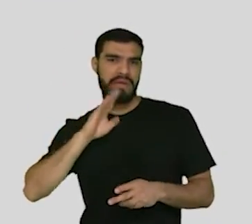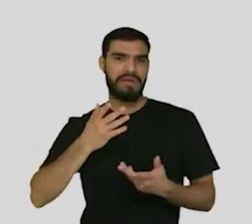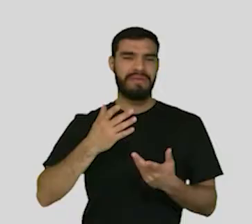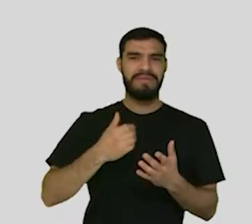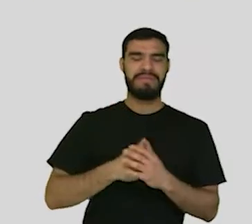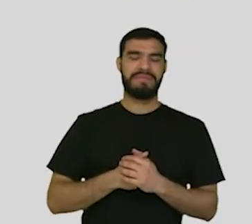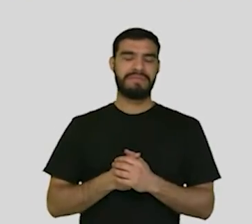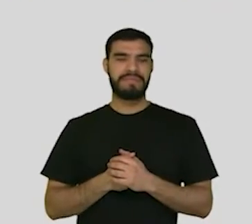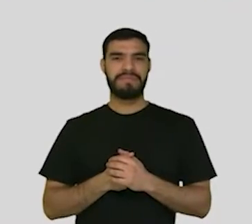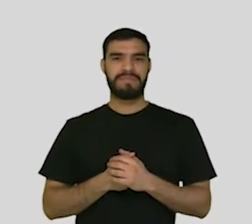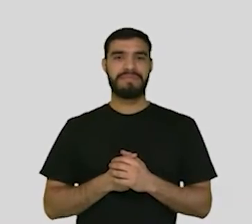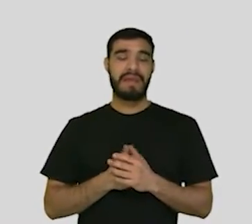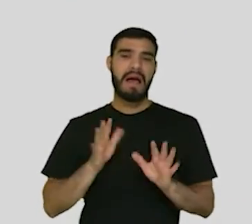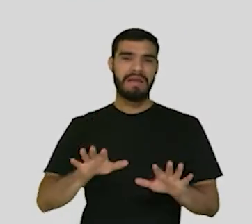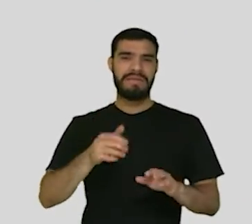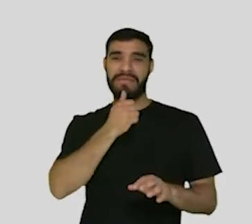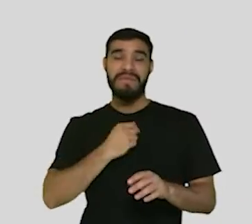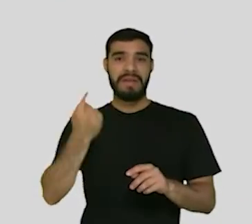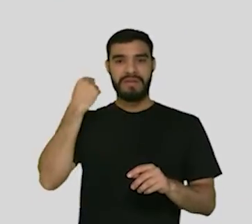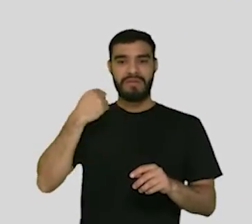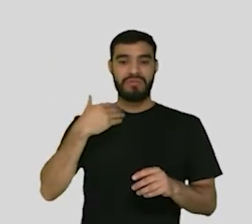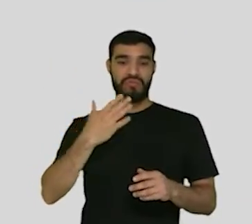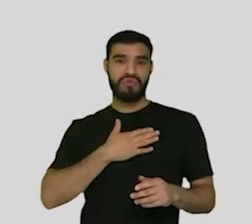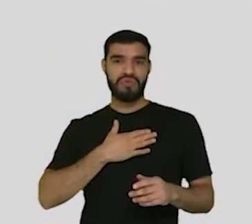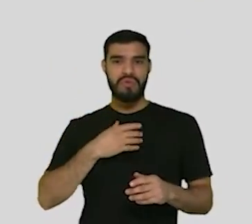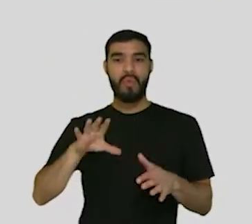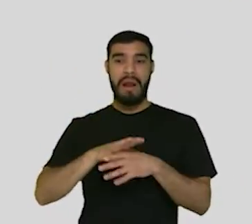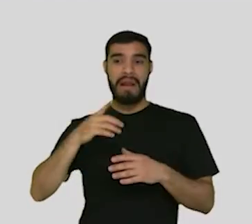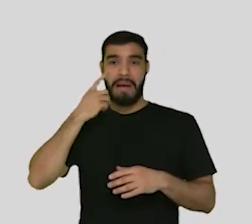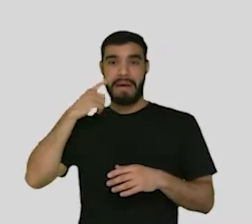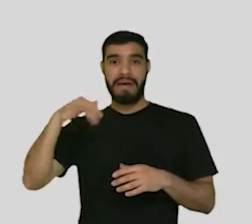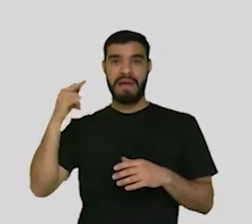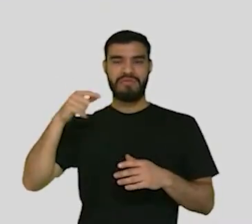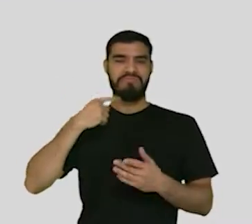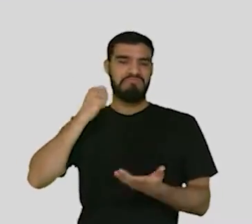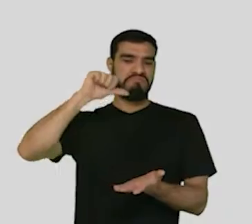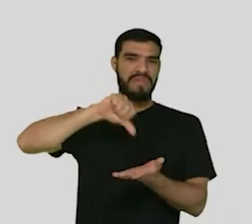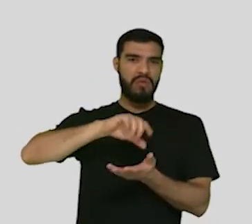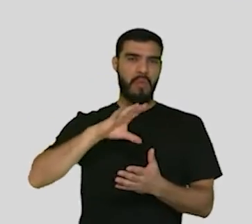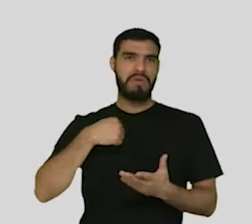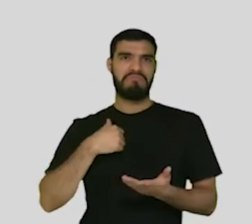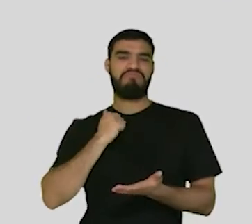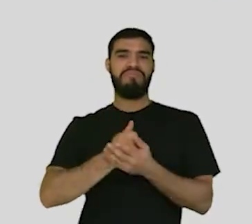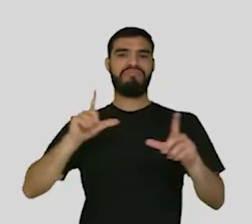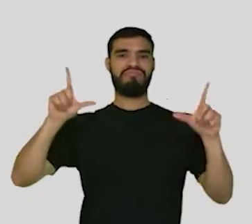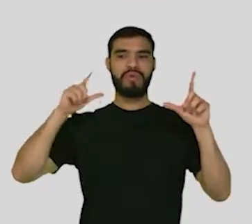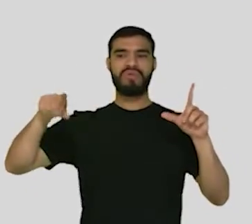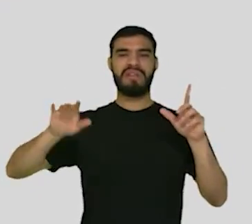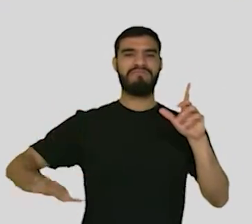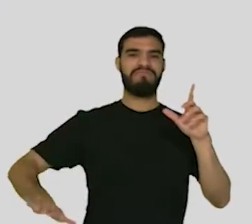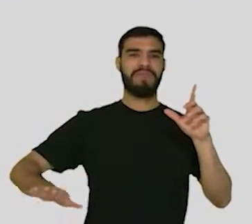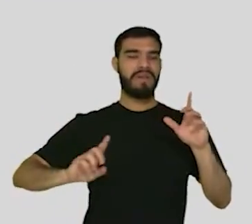tu secundario, yepa. Ha upe van o yo que puti vare reje. Ha upe vare roñe por un